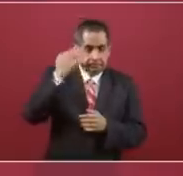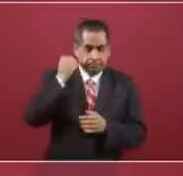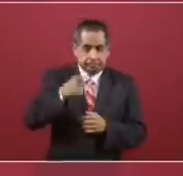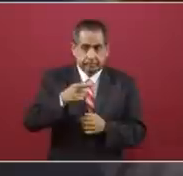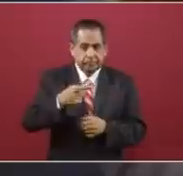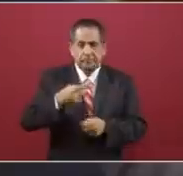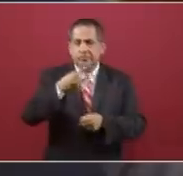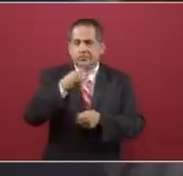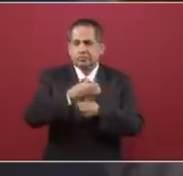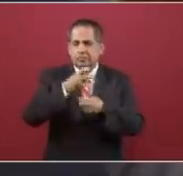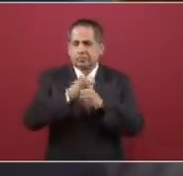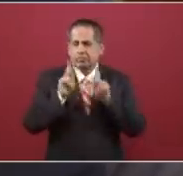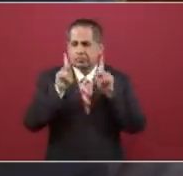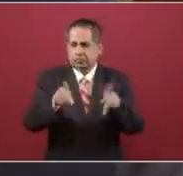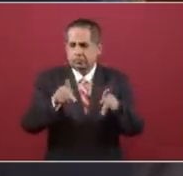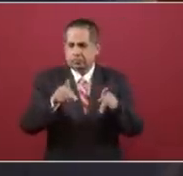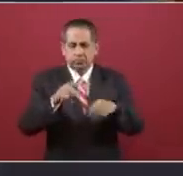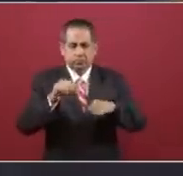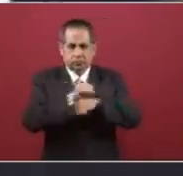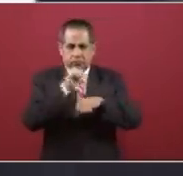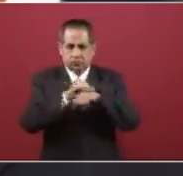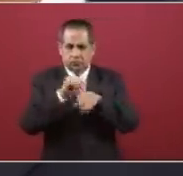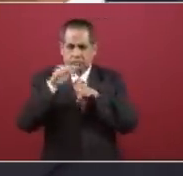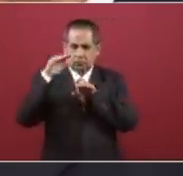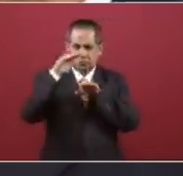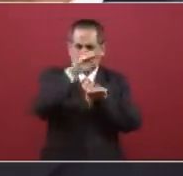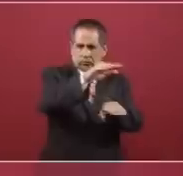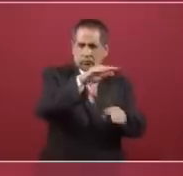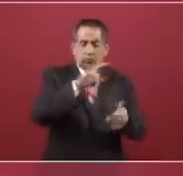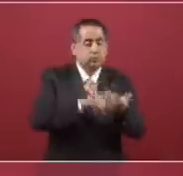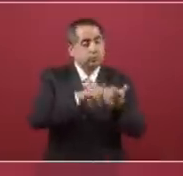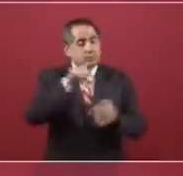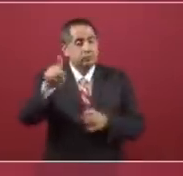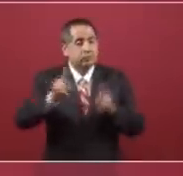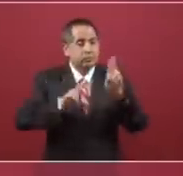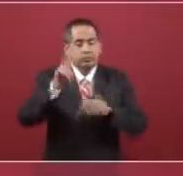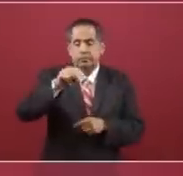el segundo piso de Naucalpan.